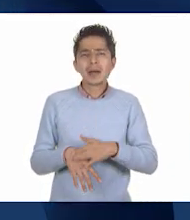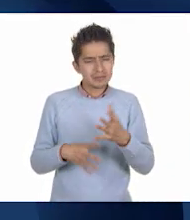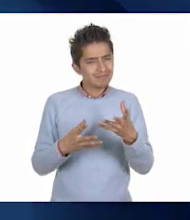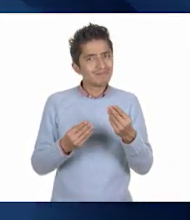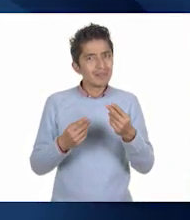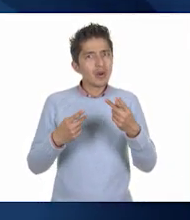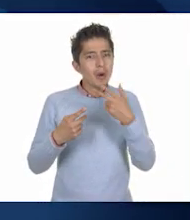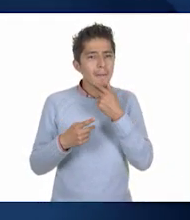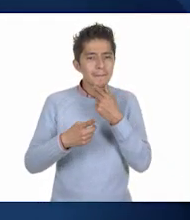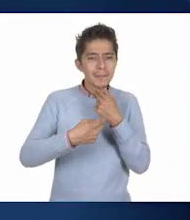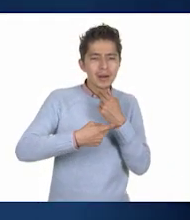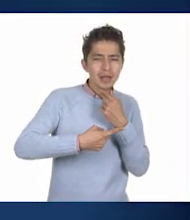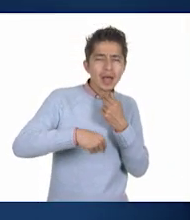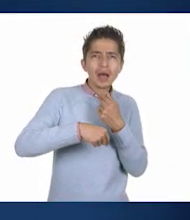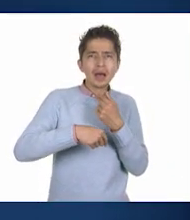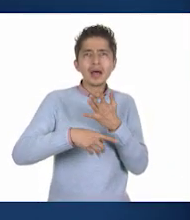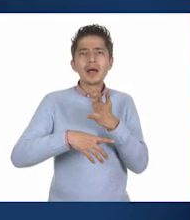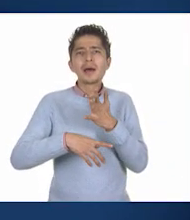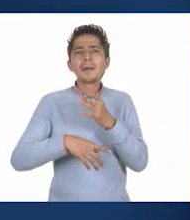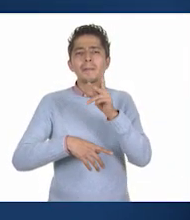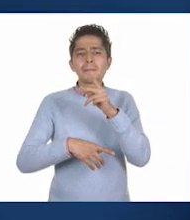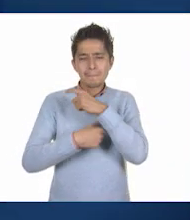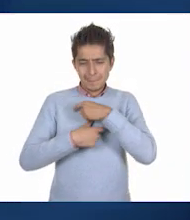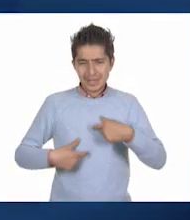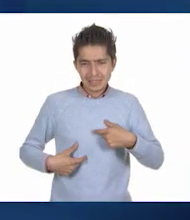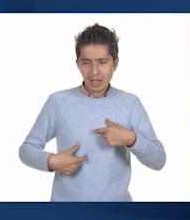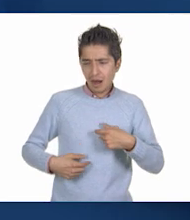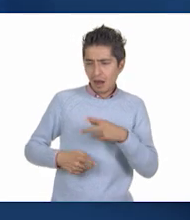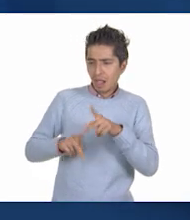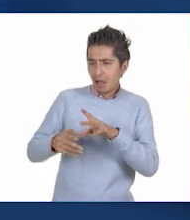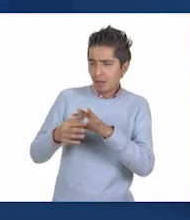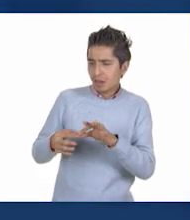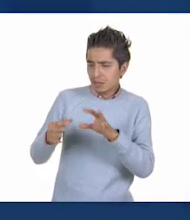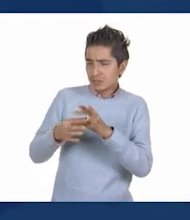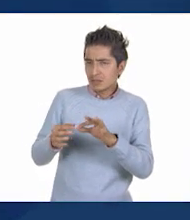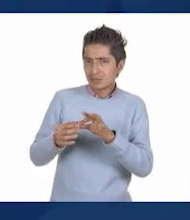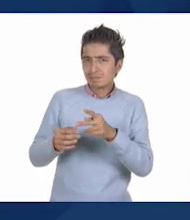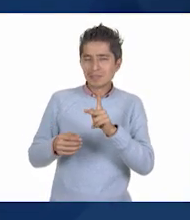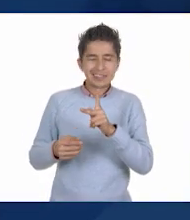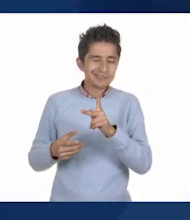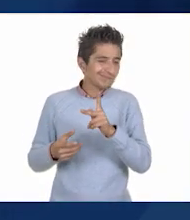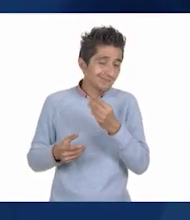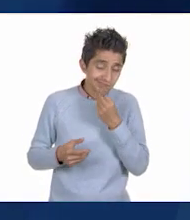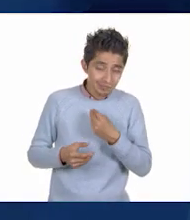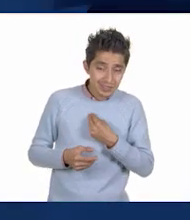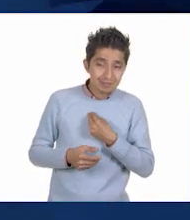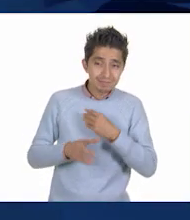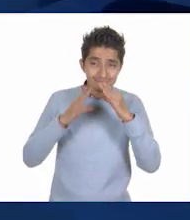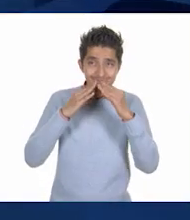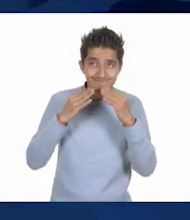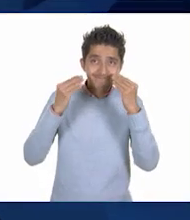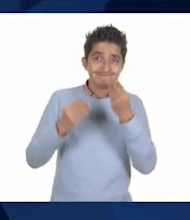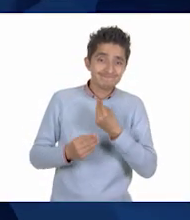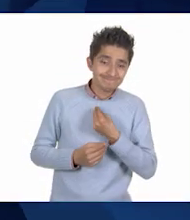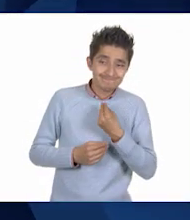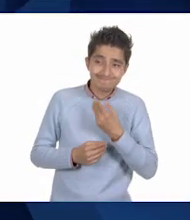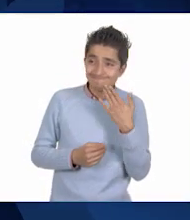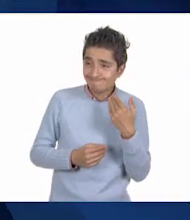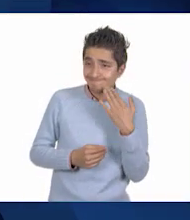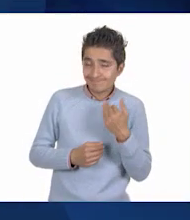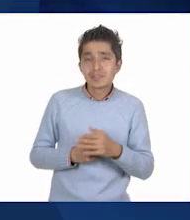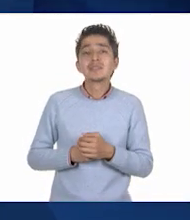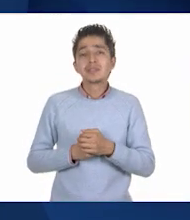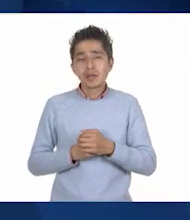hombres perfumados con hablarle a Pancho Villa y con supremo sacrificio sonreírle al pedirle lo que